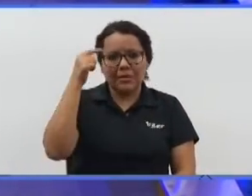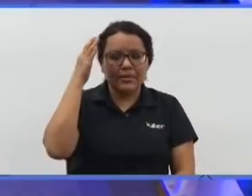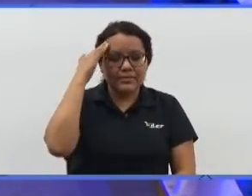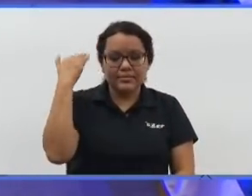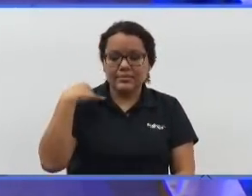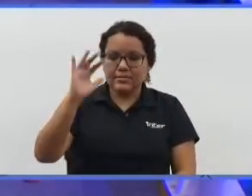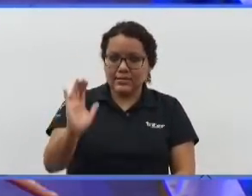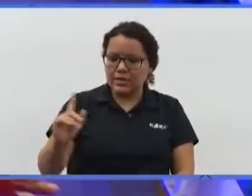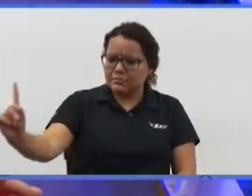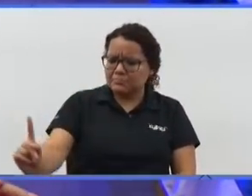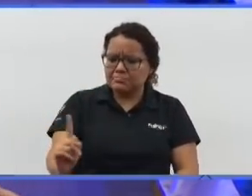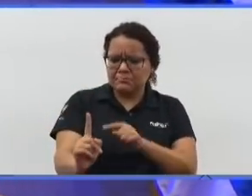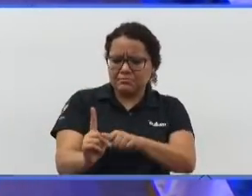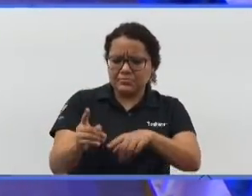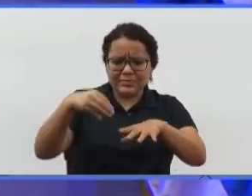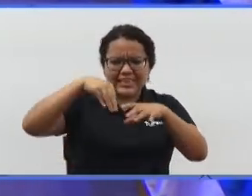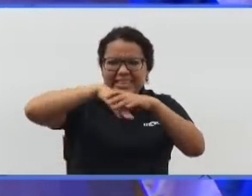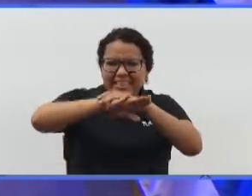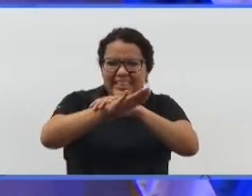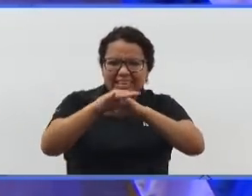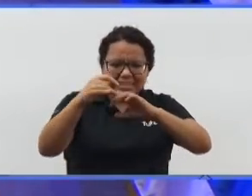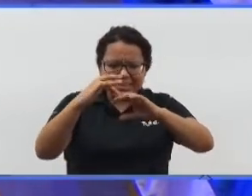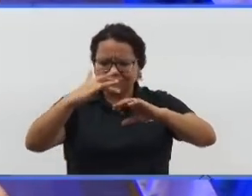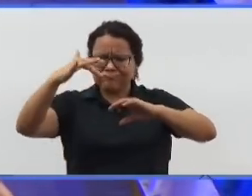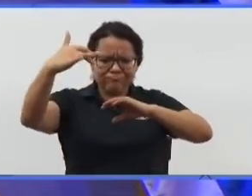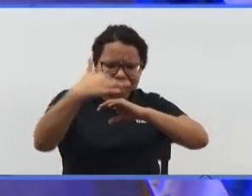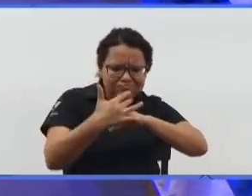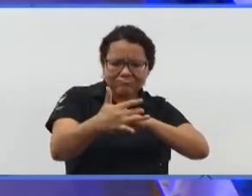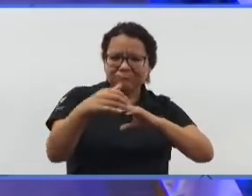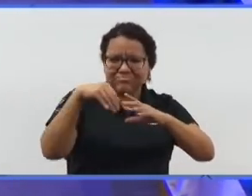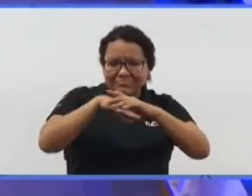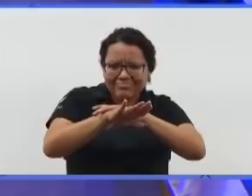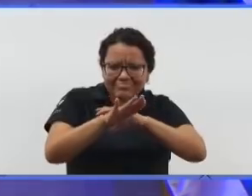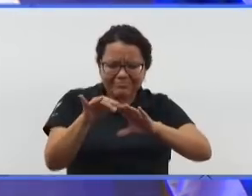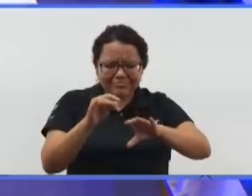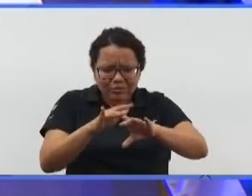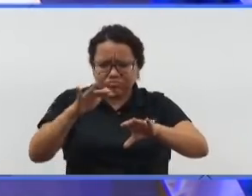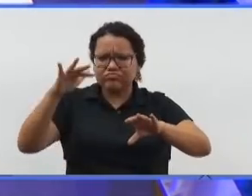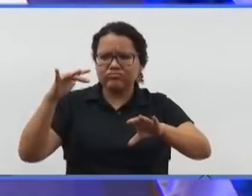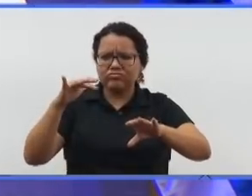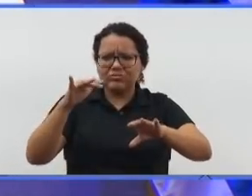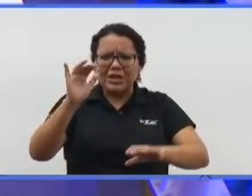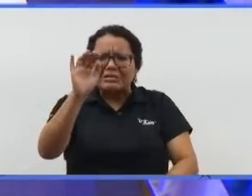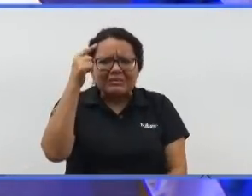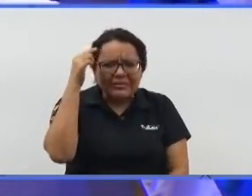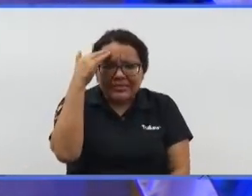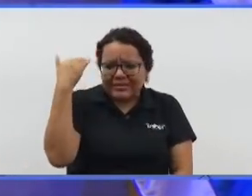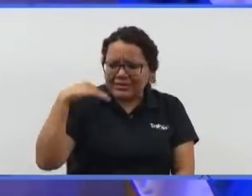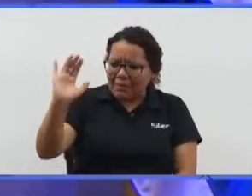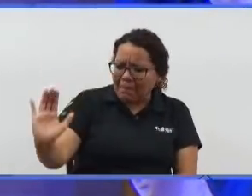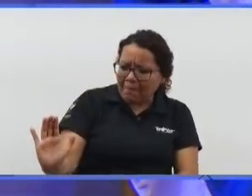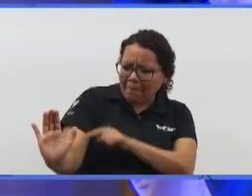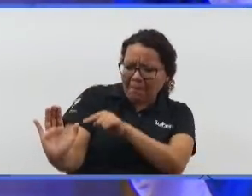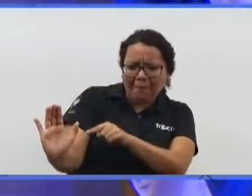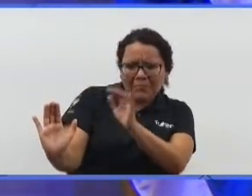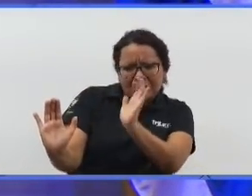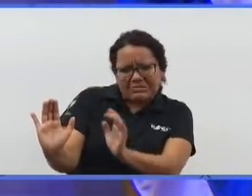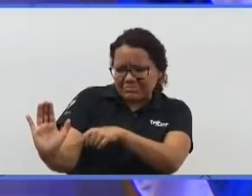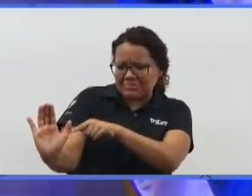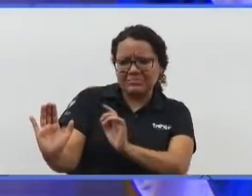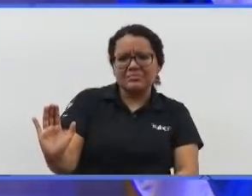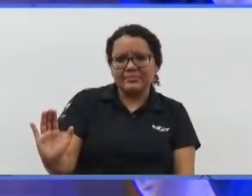andaba unos tenis plateados con diamantes imagínese usted así la criatura de mickey mouse